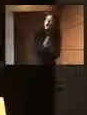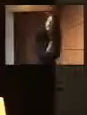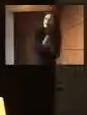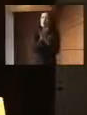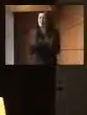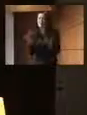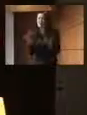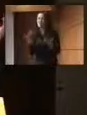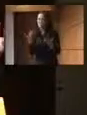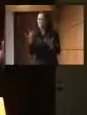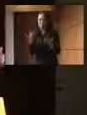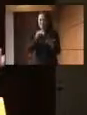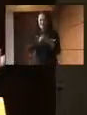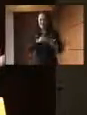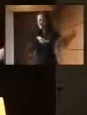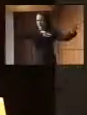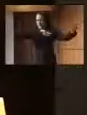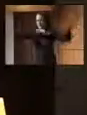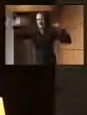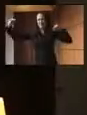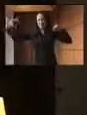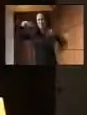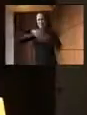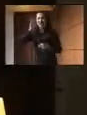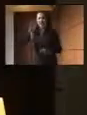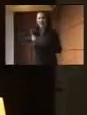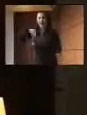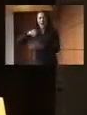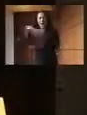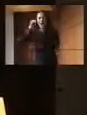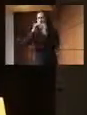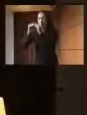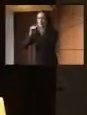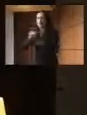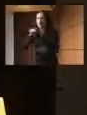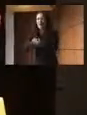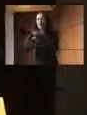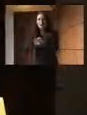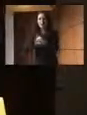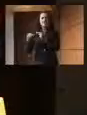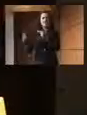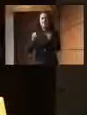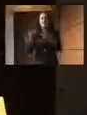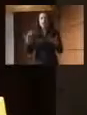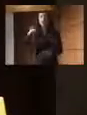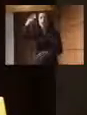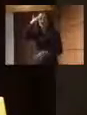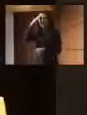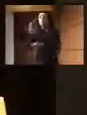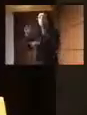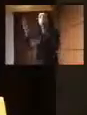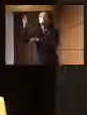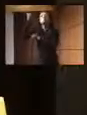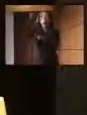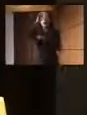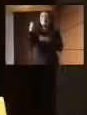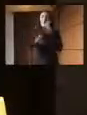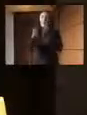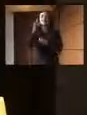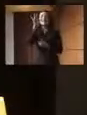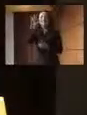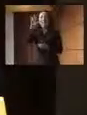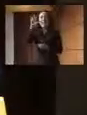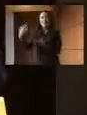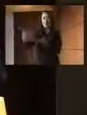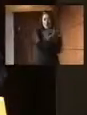en contra radicalmente de la Convención. Ahí tenemos un debate que plantear y yo sé que las teletones en muchos países tienen su fuerza, pero